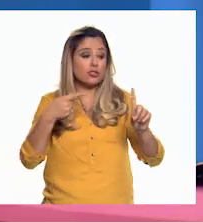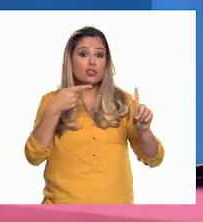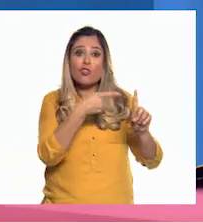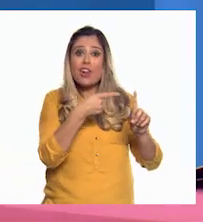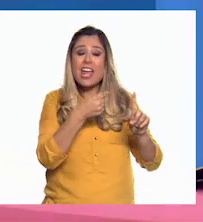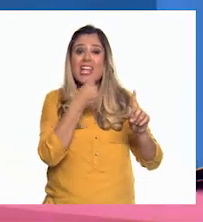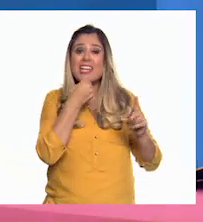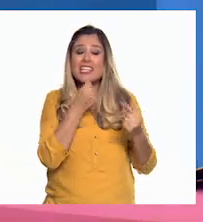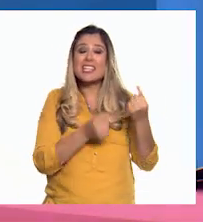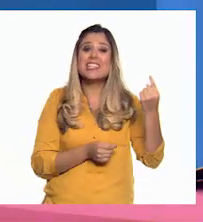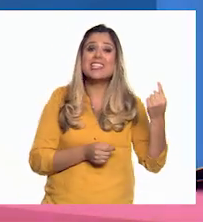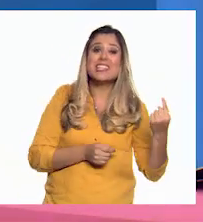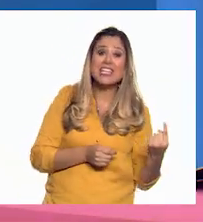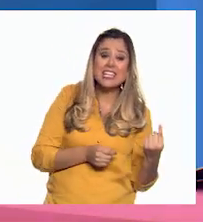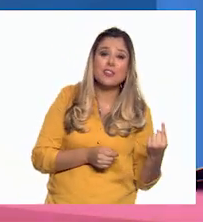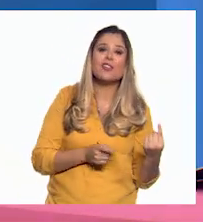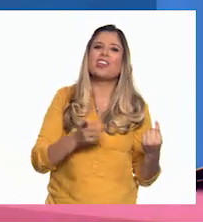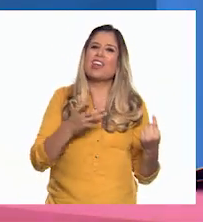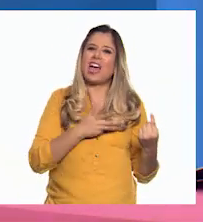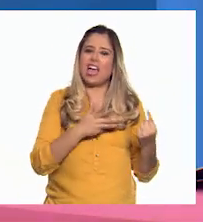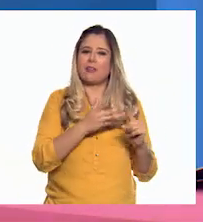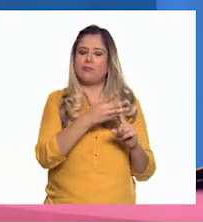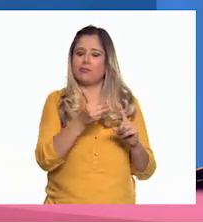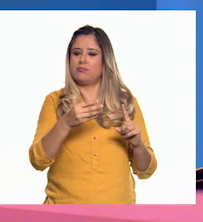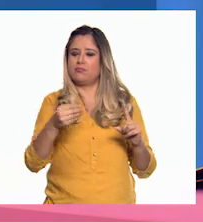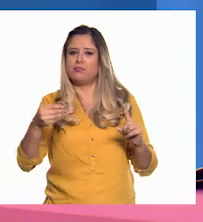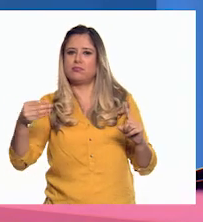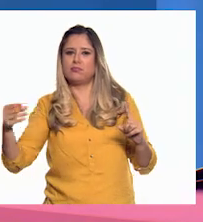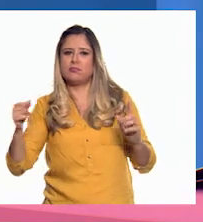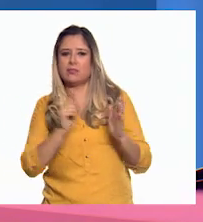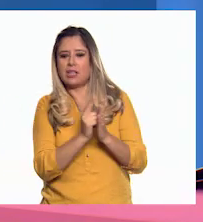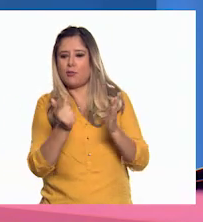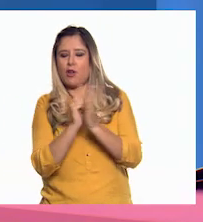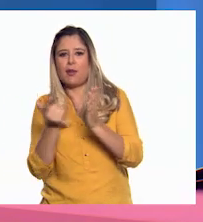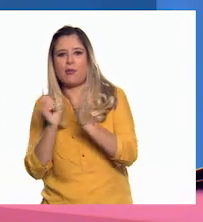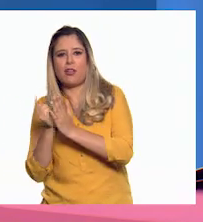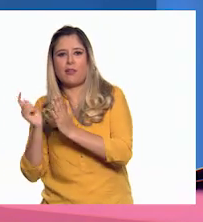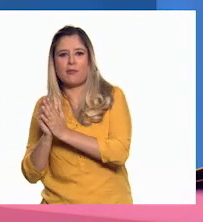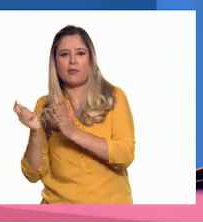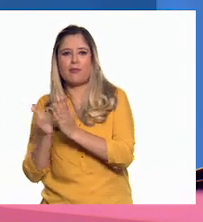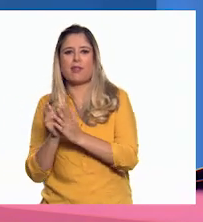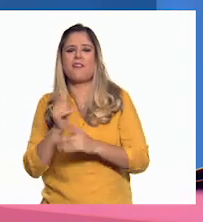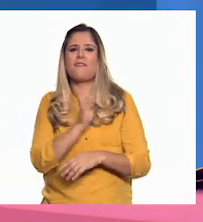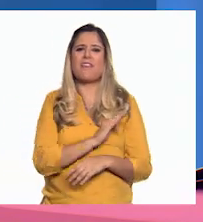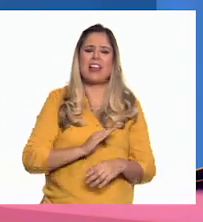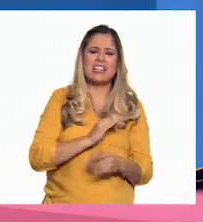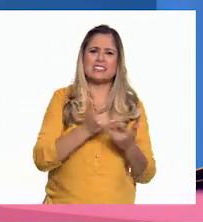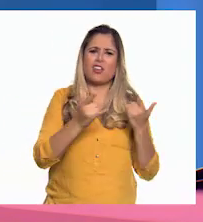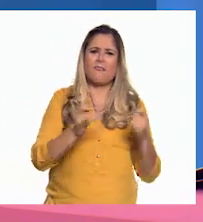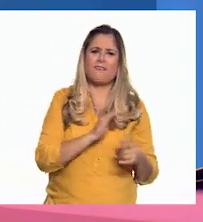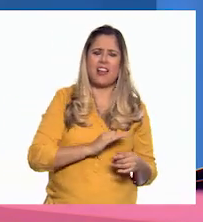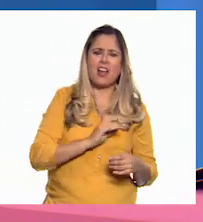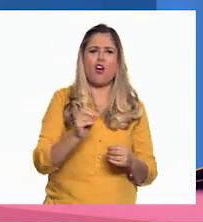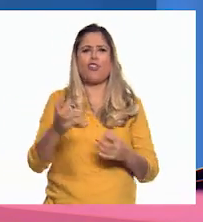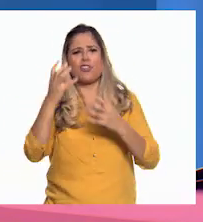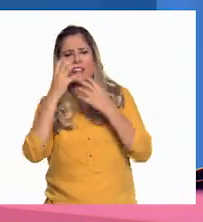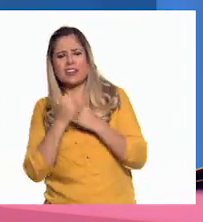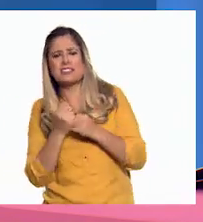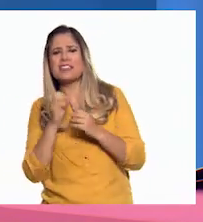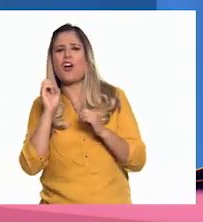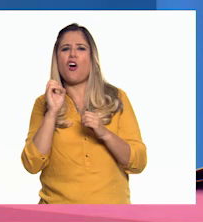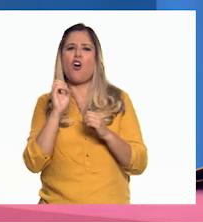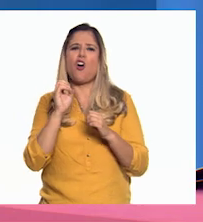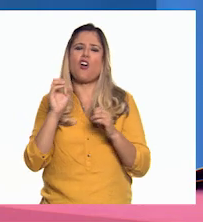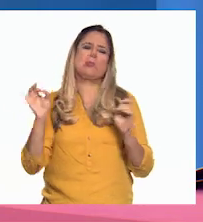un niño y creo que hay un patrón. No podría decir que los finales o las historias sean felices o tristes y mucho menos